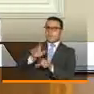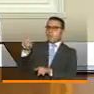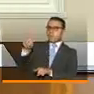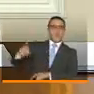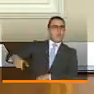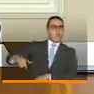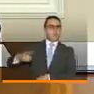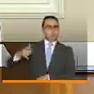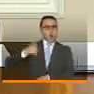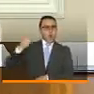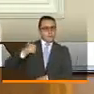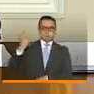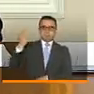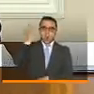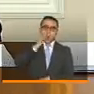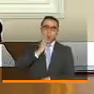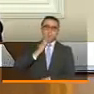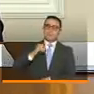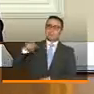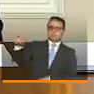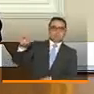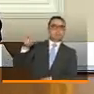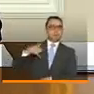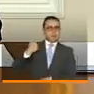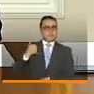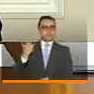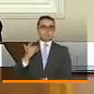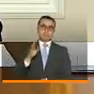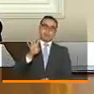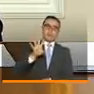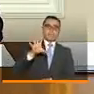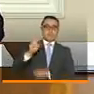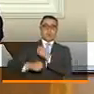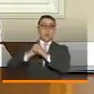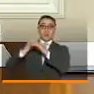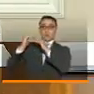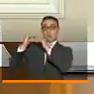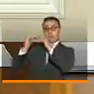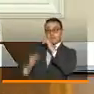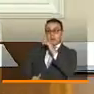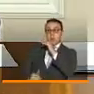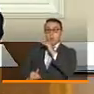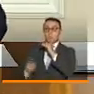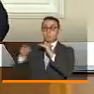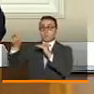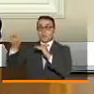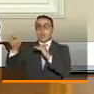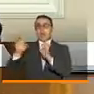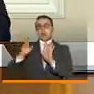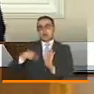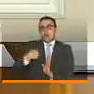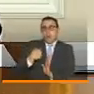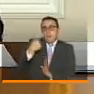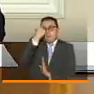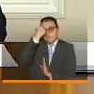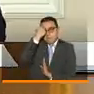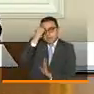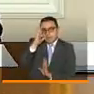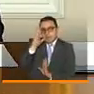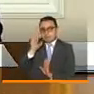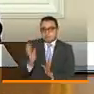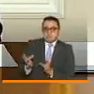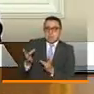de la población joven que estaría por debajo también de los 45 años y obviamente asumo que no tengas en